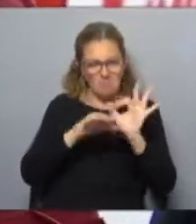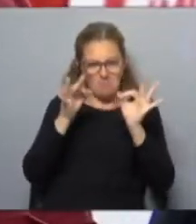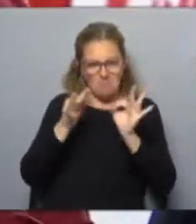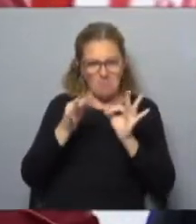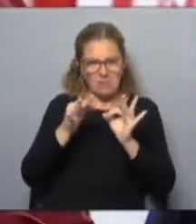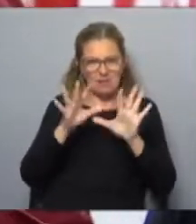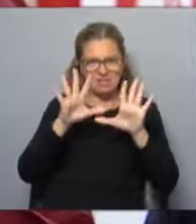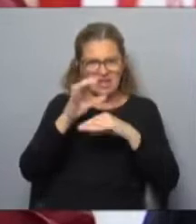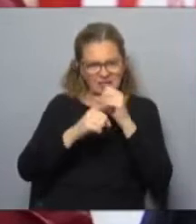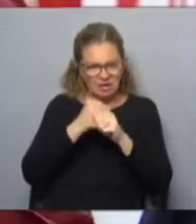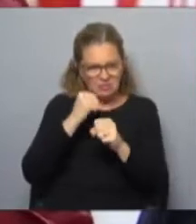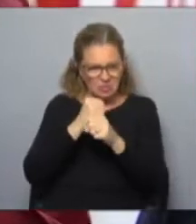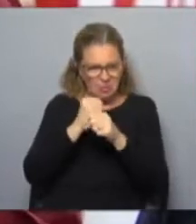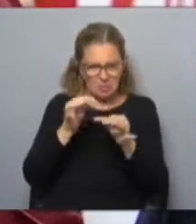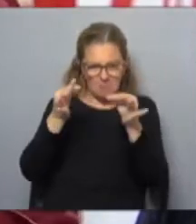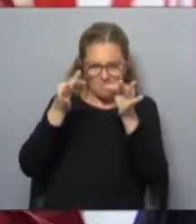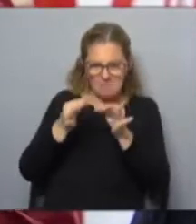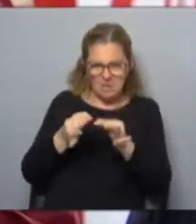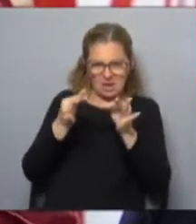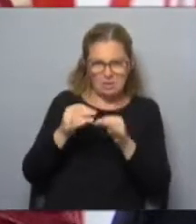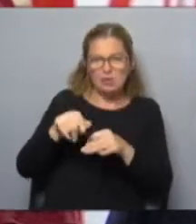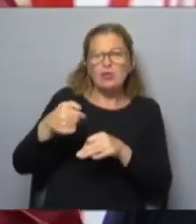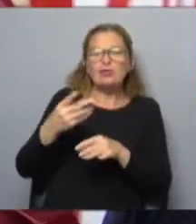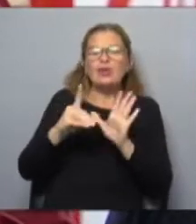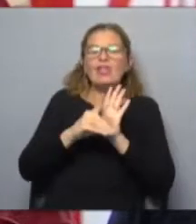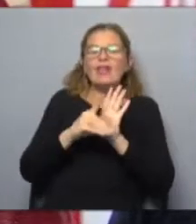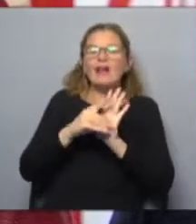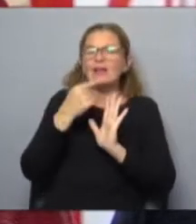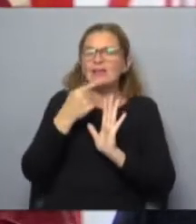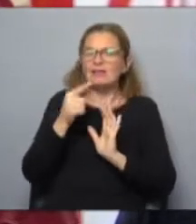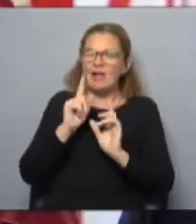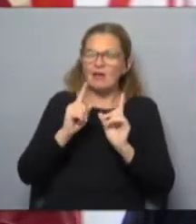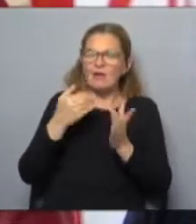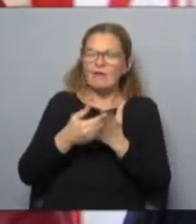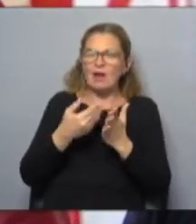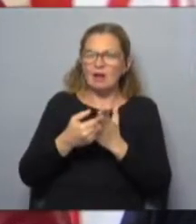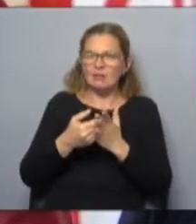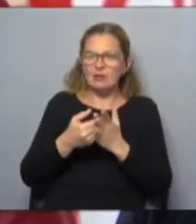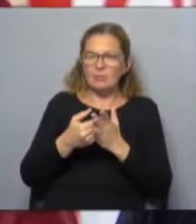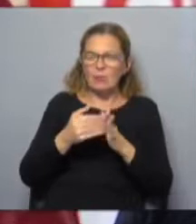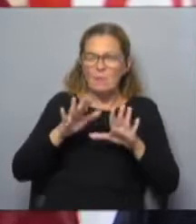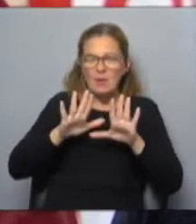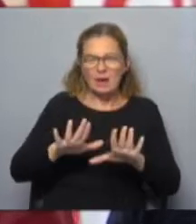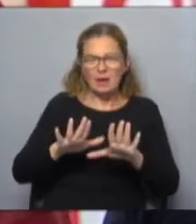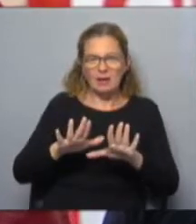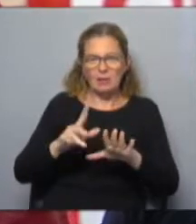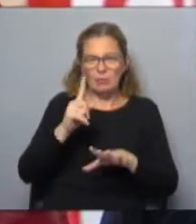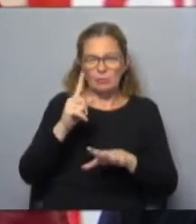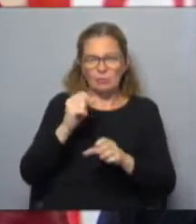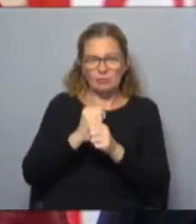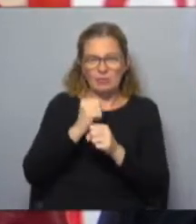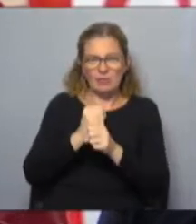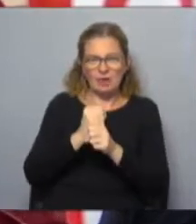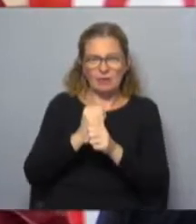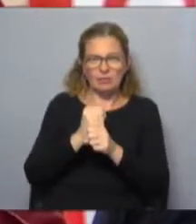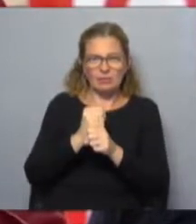tipo de antecedente y otro delegado que también entiende que es una falta grave por haber detenido una máquina al haber una trabajadora en la altura y en